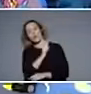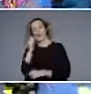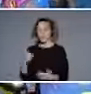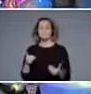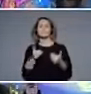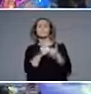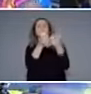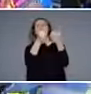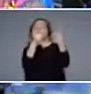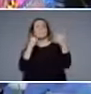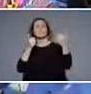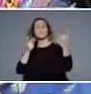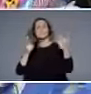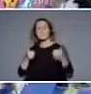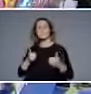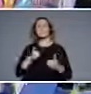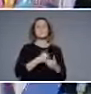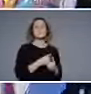Brindemos